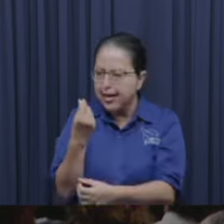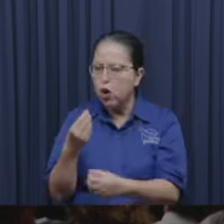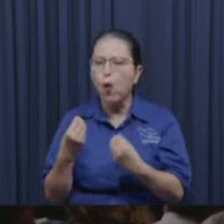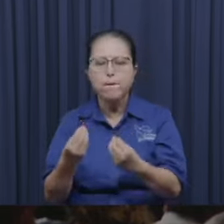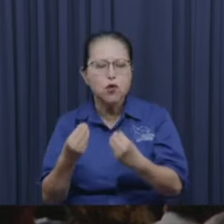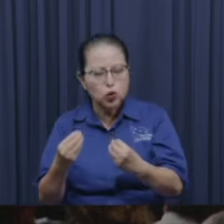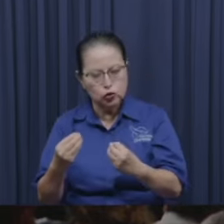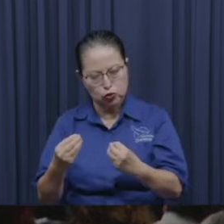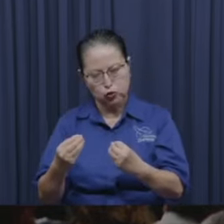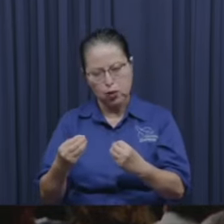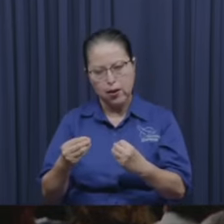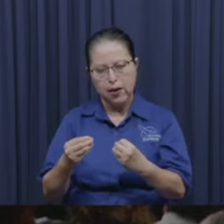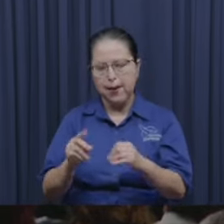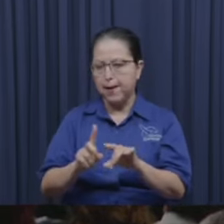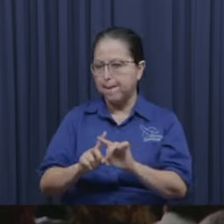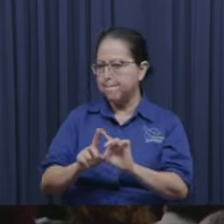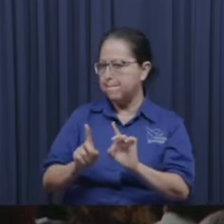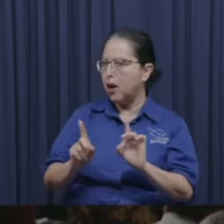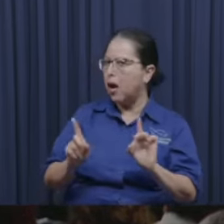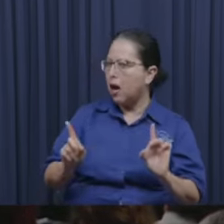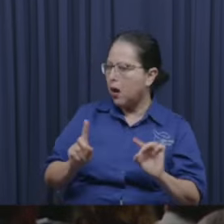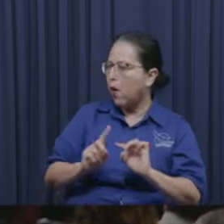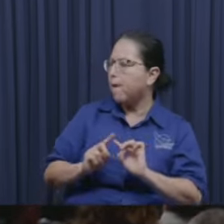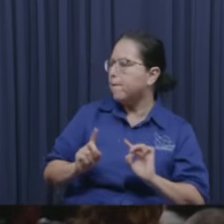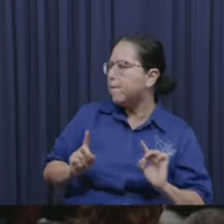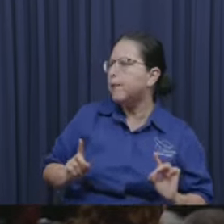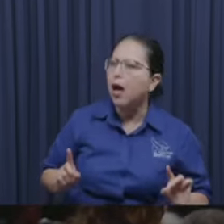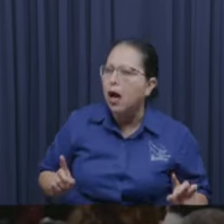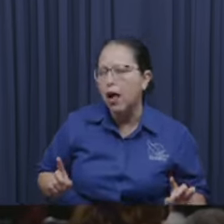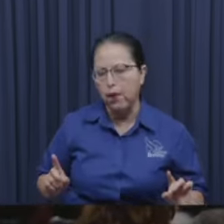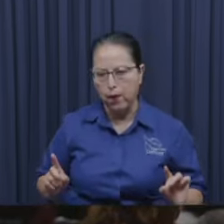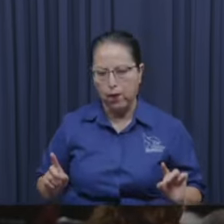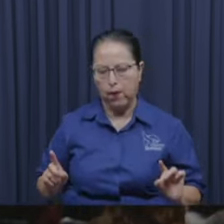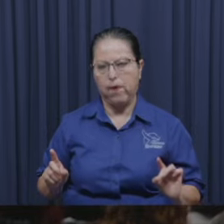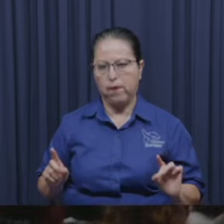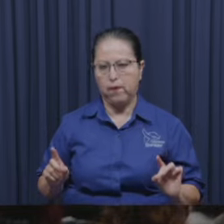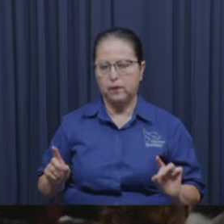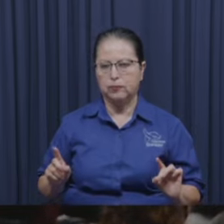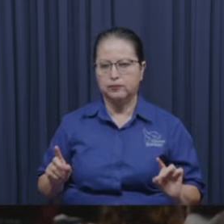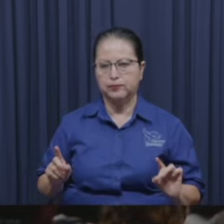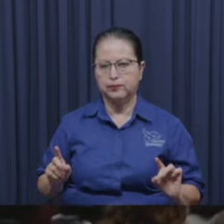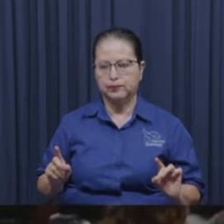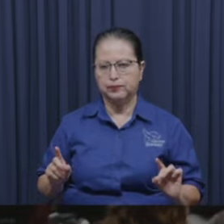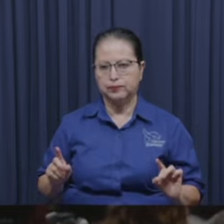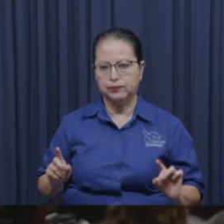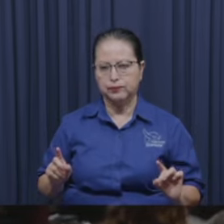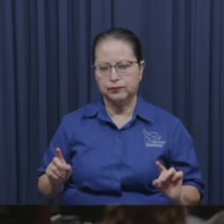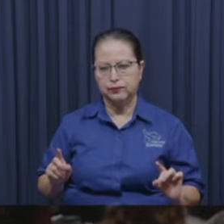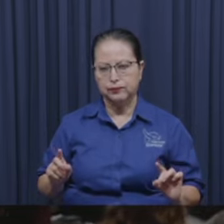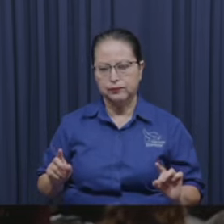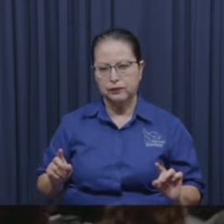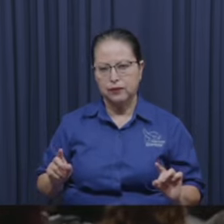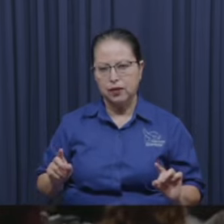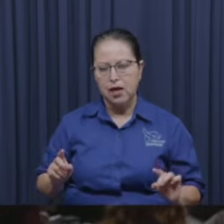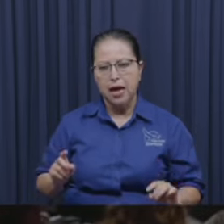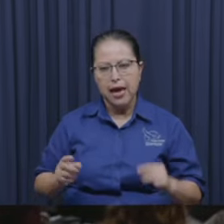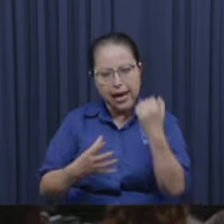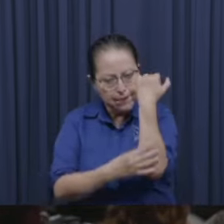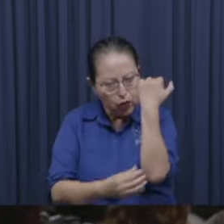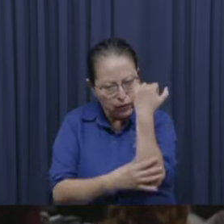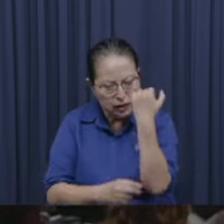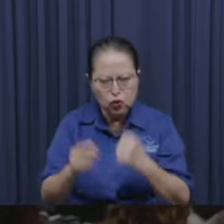arriba y ese es de mi cosecha no dice así la Biblia el rico el pobre tenía solo una